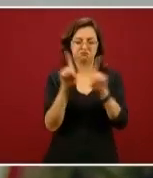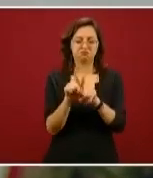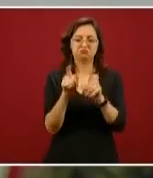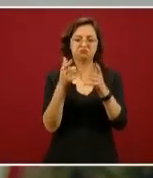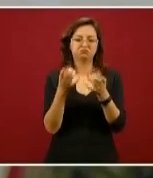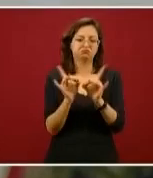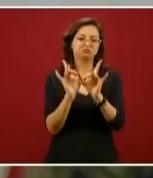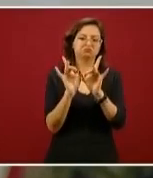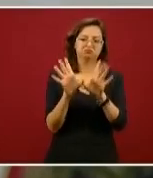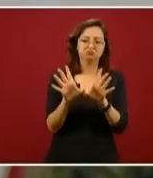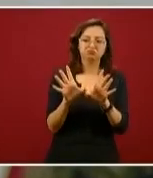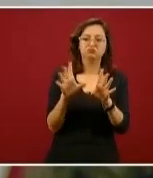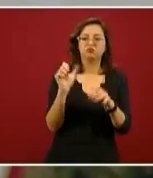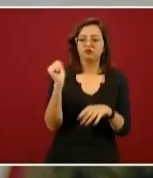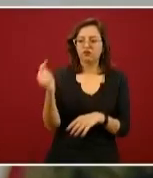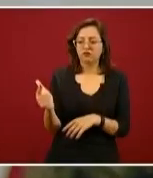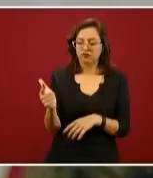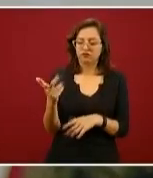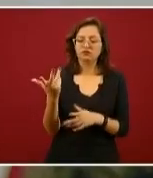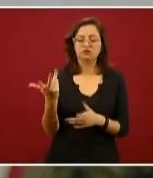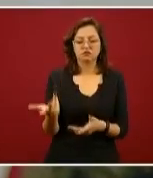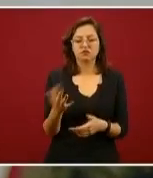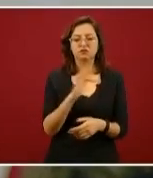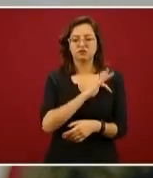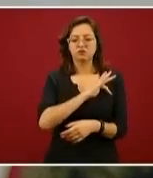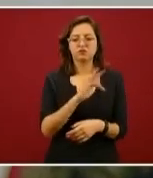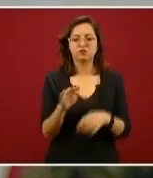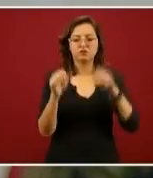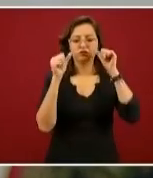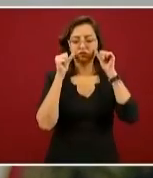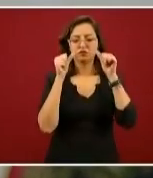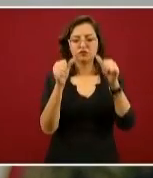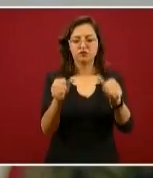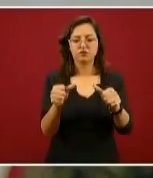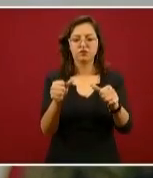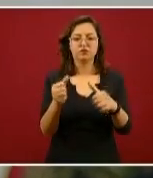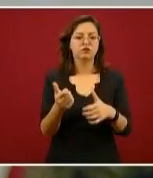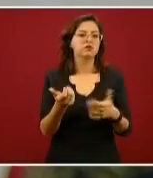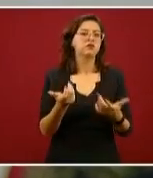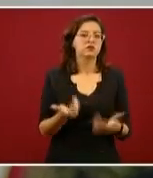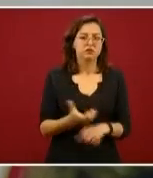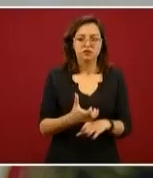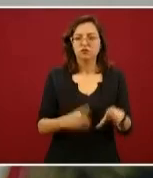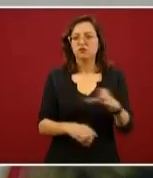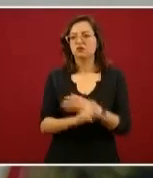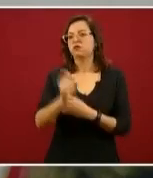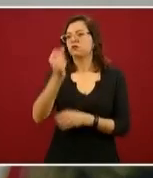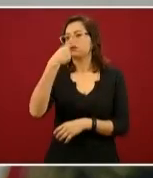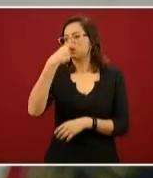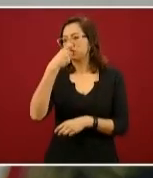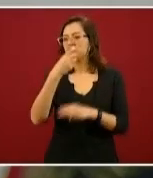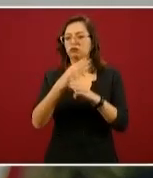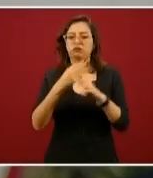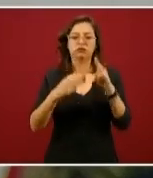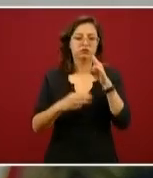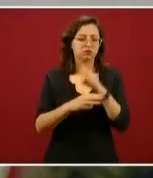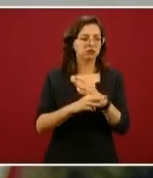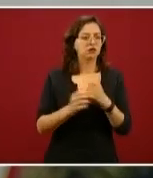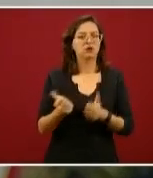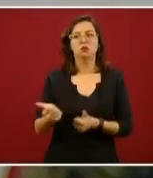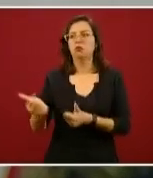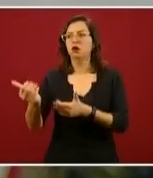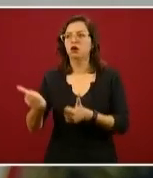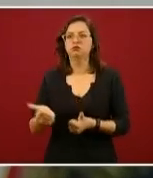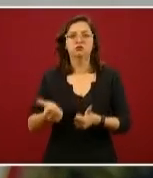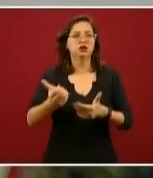que, de acuerdo a sus capacidades de cada uno de estos, pues hacer llegar los insumos o el material que se requiera